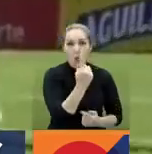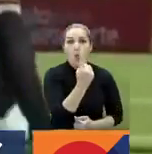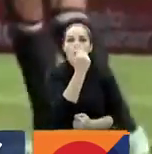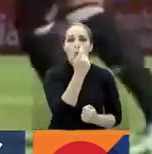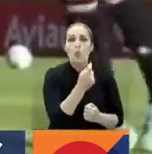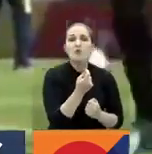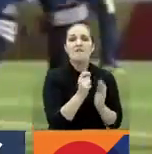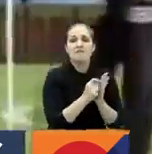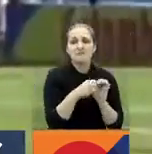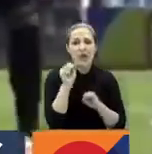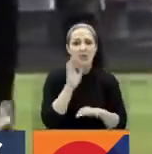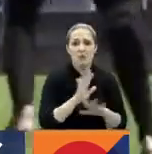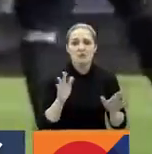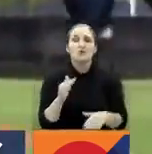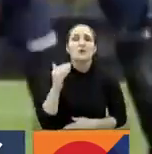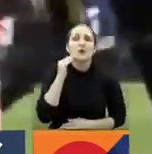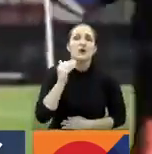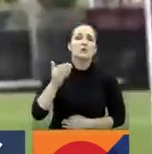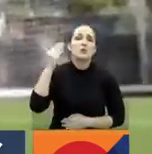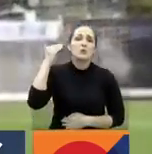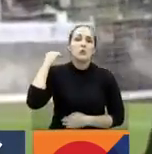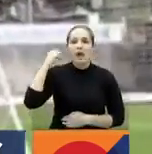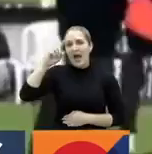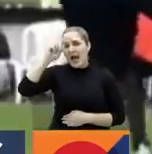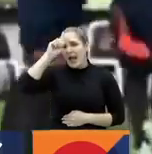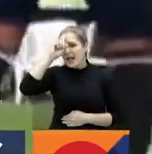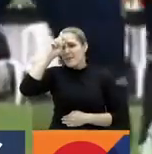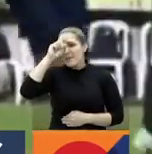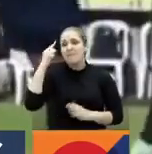¿saben cuándo fue? Para las eliminatorias de Alemania en